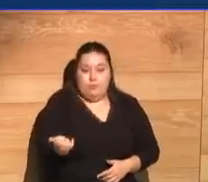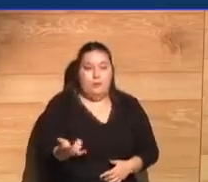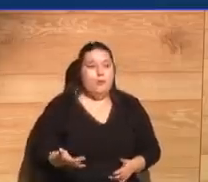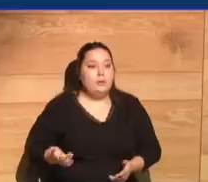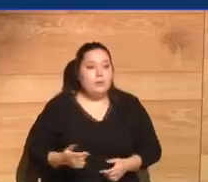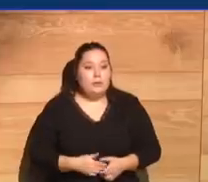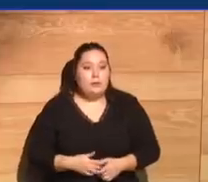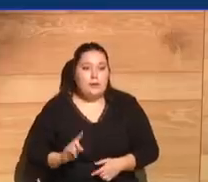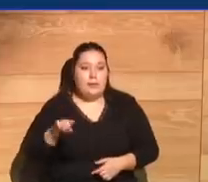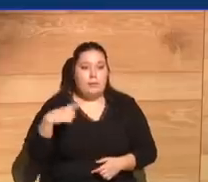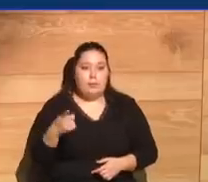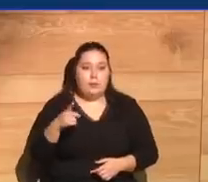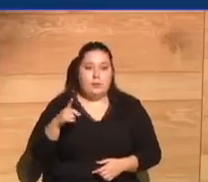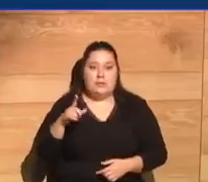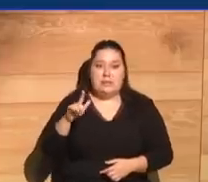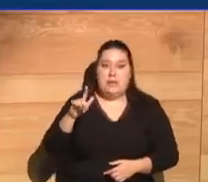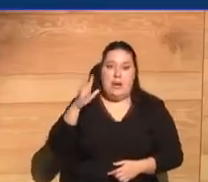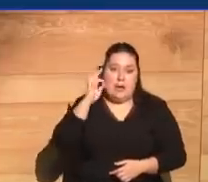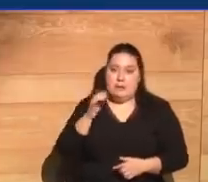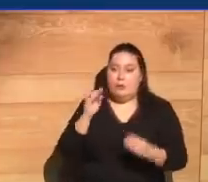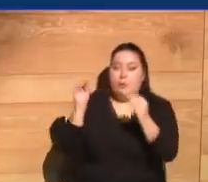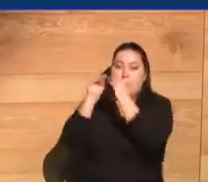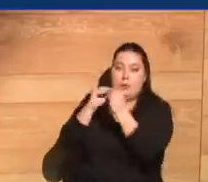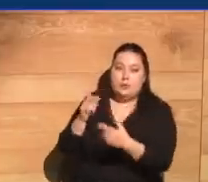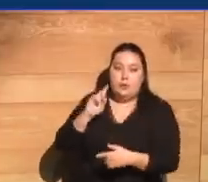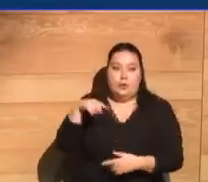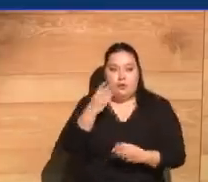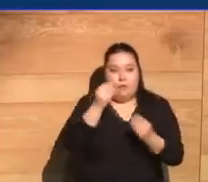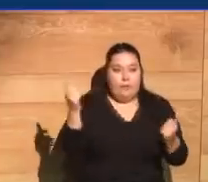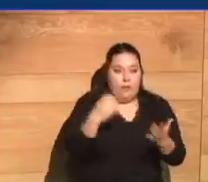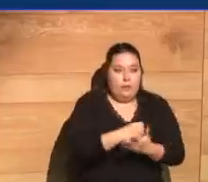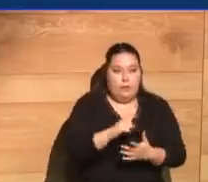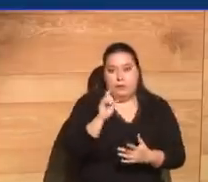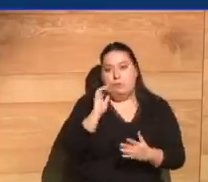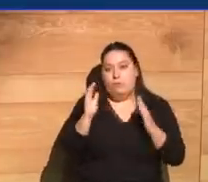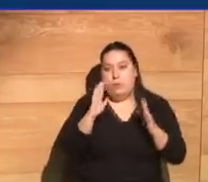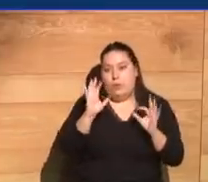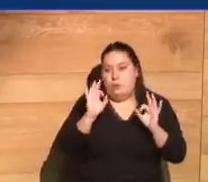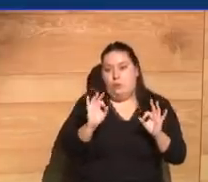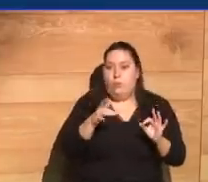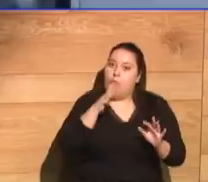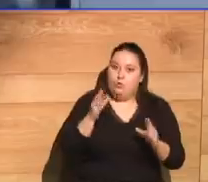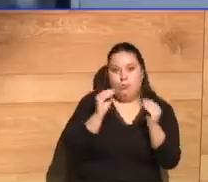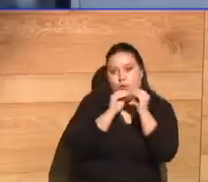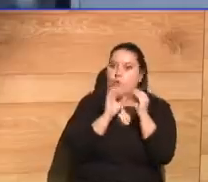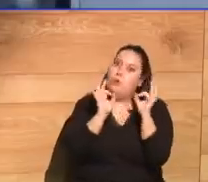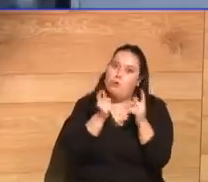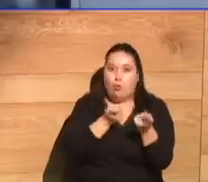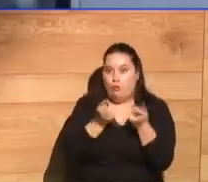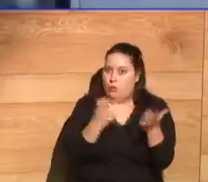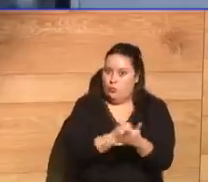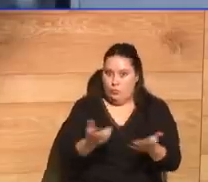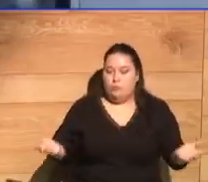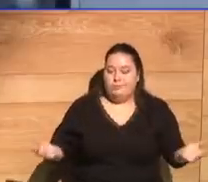Lois Lane y de repente Lois Lane, por lo que sea, pero se fíjate, olvida de todo hasta el punto en el que era decidido, porque son no, besos muy medidos lo que da no ese tío